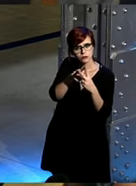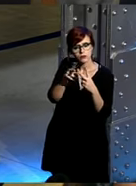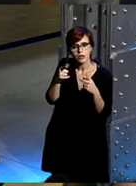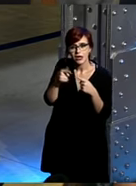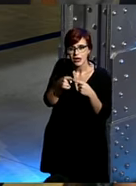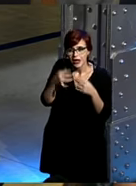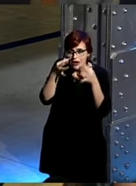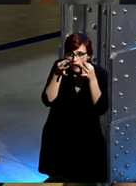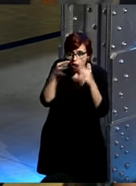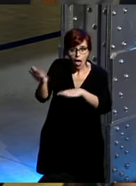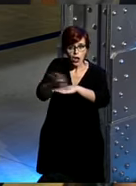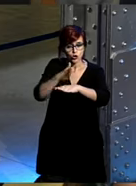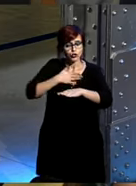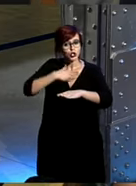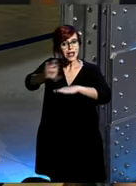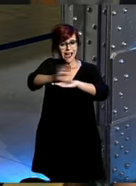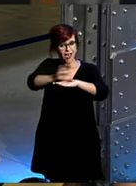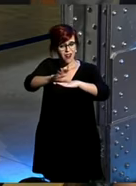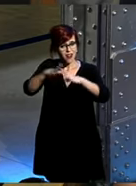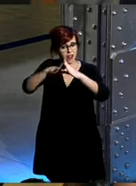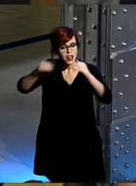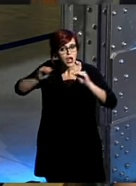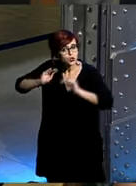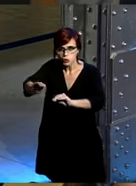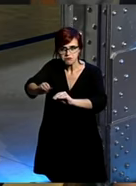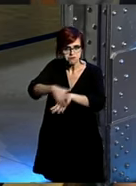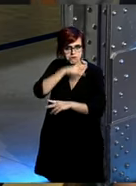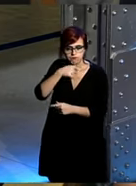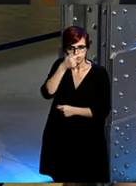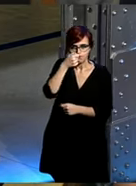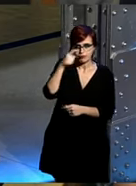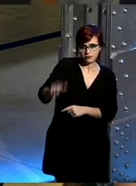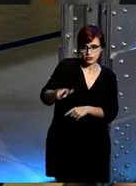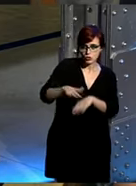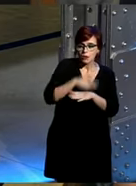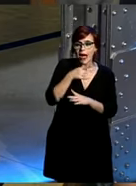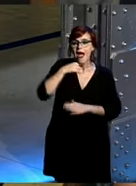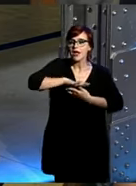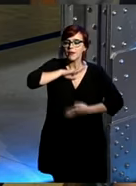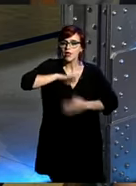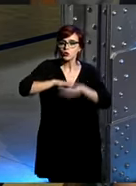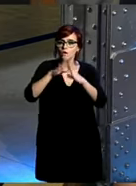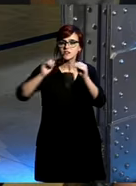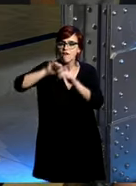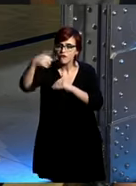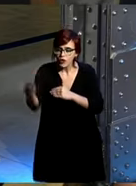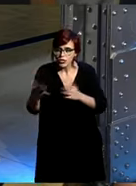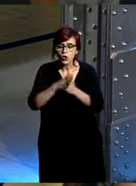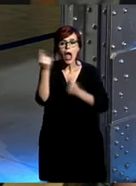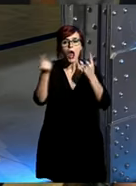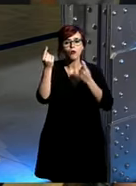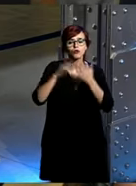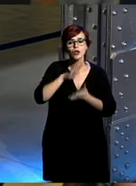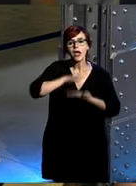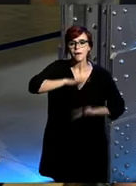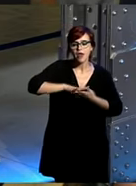valoramos nunca su carrera. Valoramos aquellas capacidades que han aprendido fuera de la universidad. Valoramos a aquellos que tienen mayor capacidad